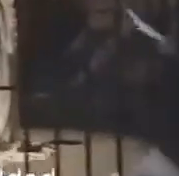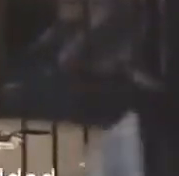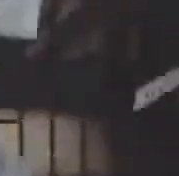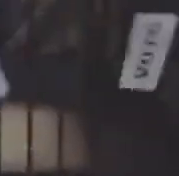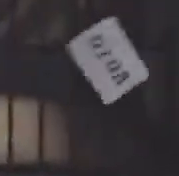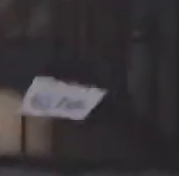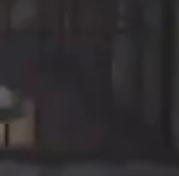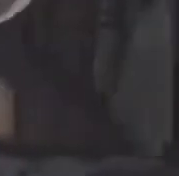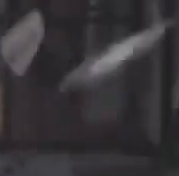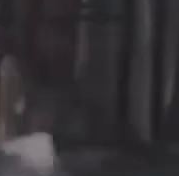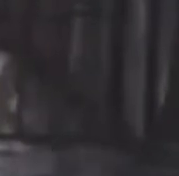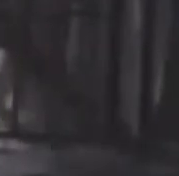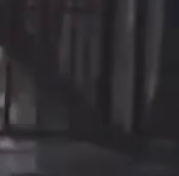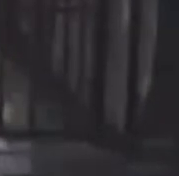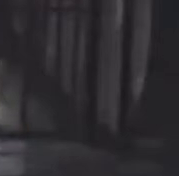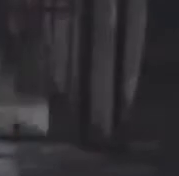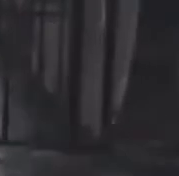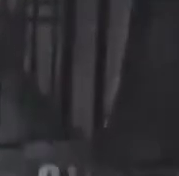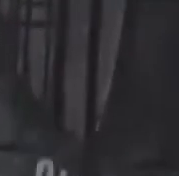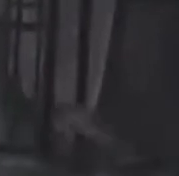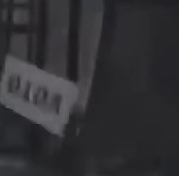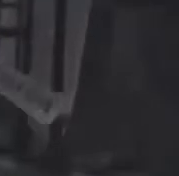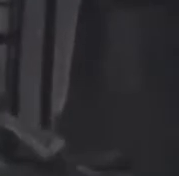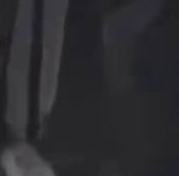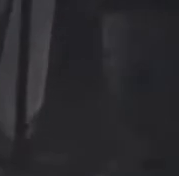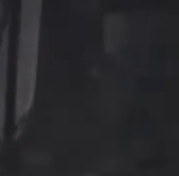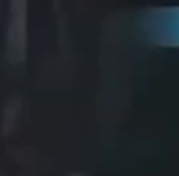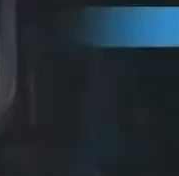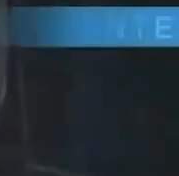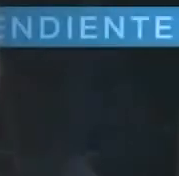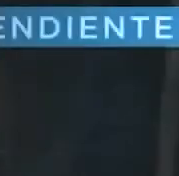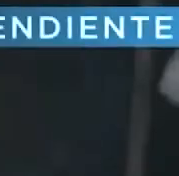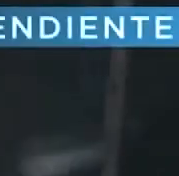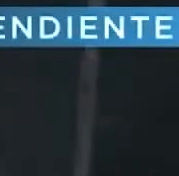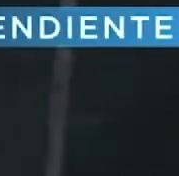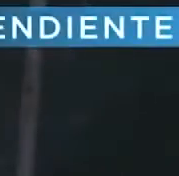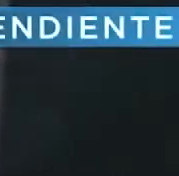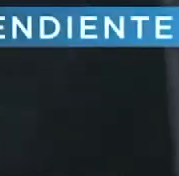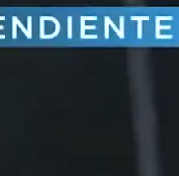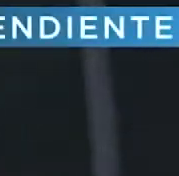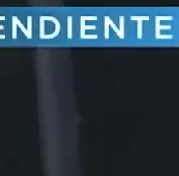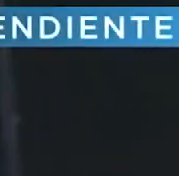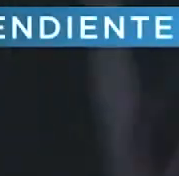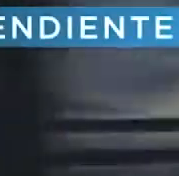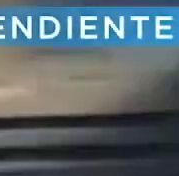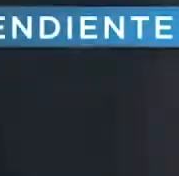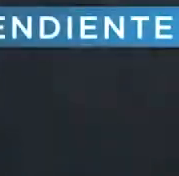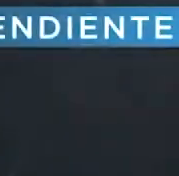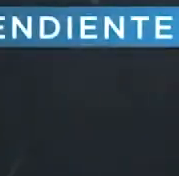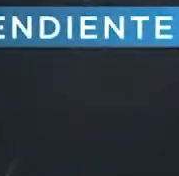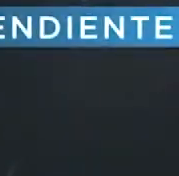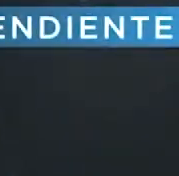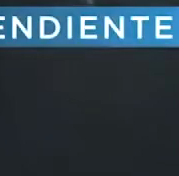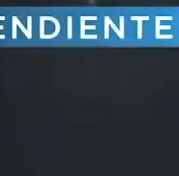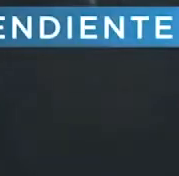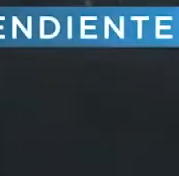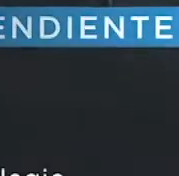desigualdad, logrando por fin cambiar una justicia secuestrada por una libre de ataduras e